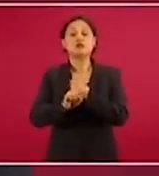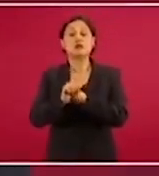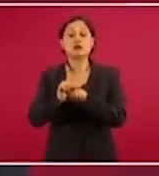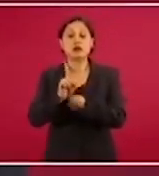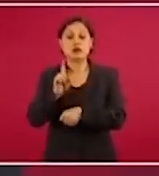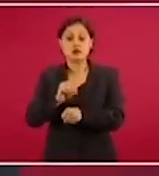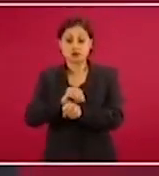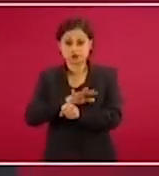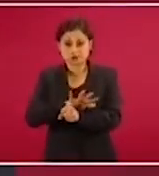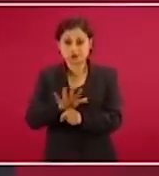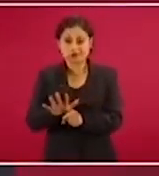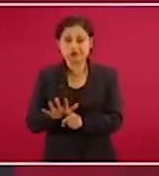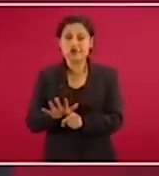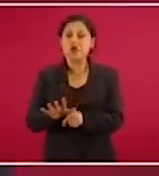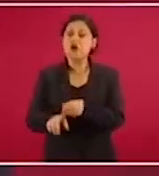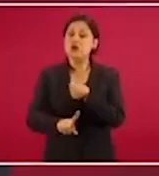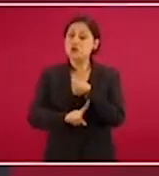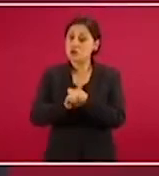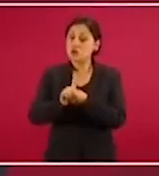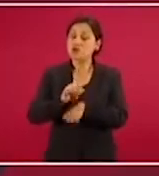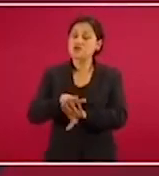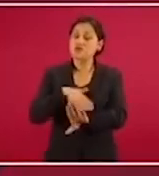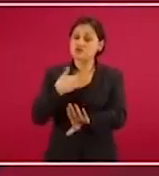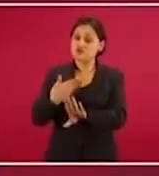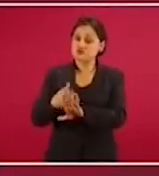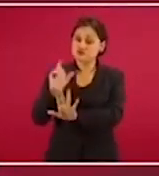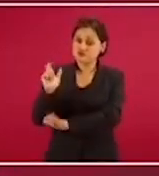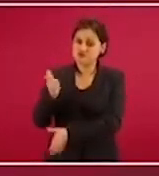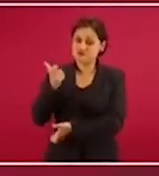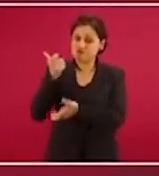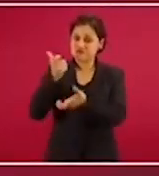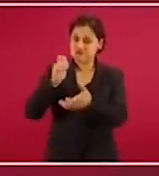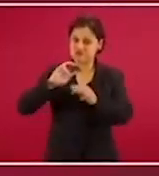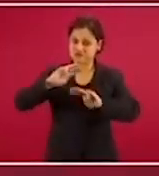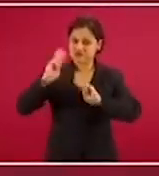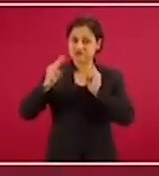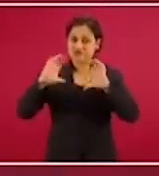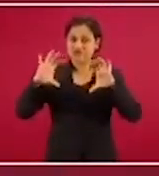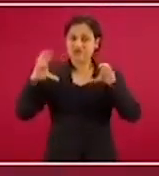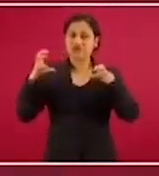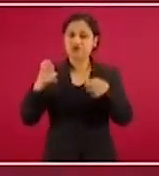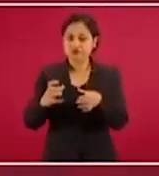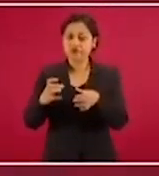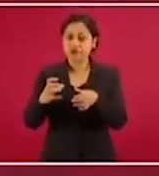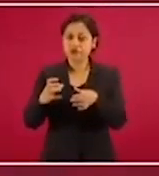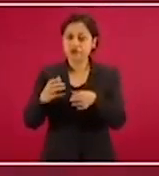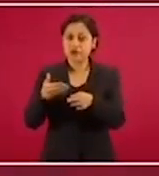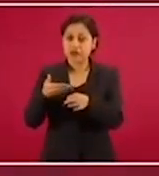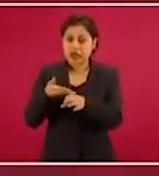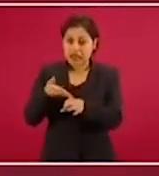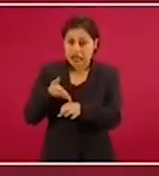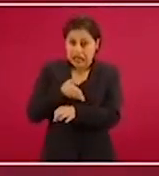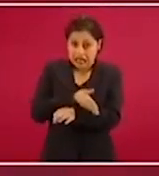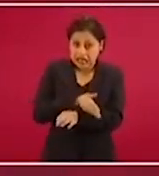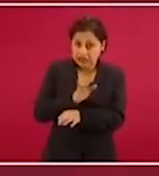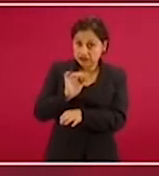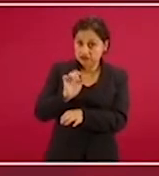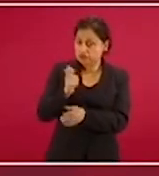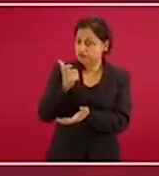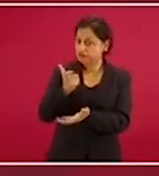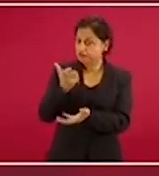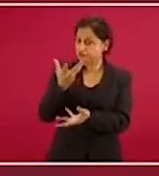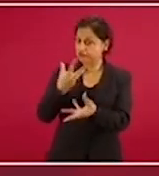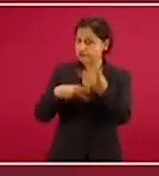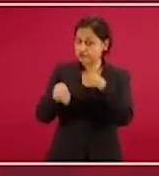ya venía la economía mal, ya venía cayendo, pero el primer desplome se